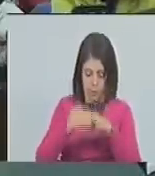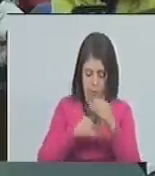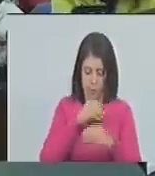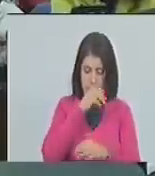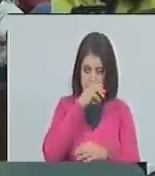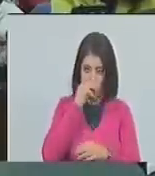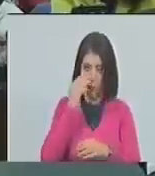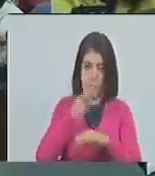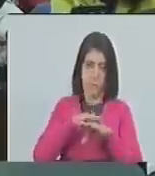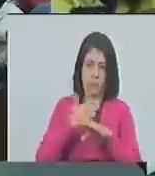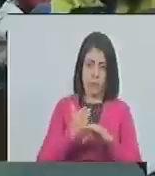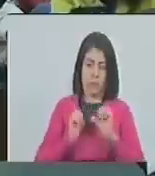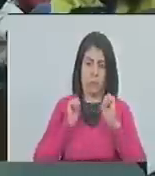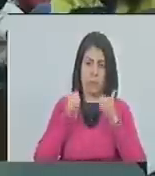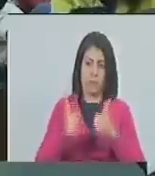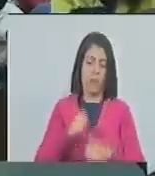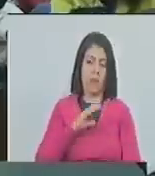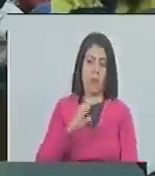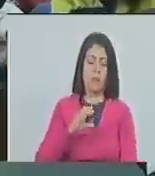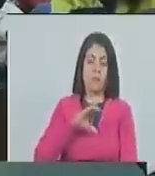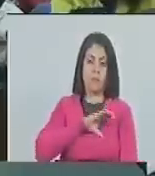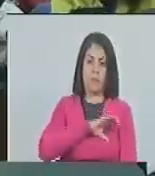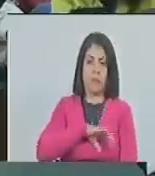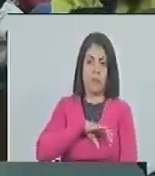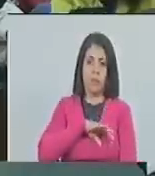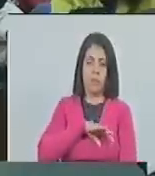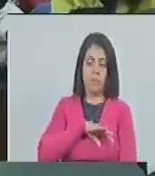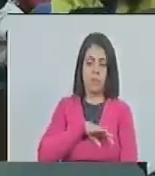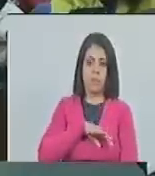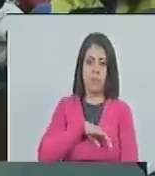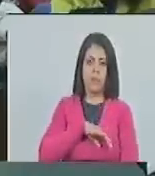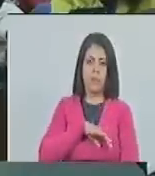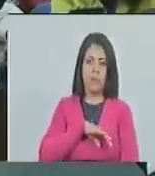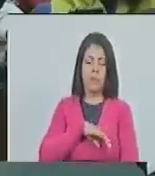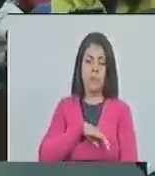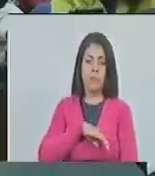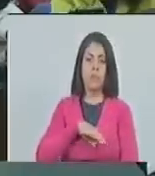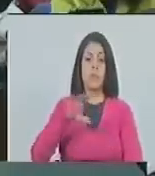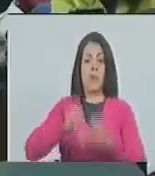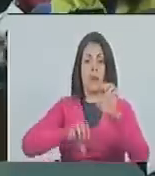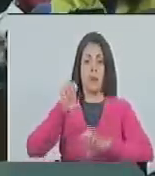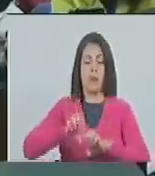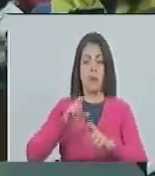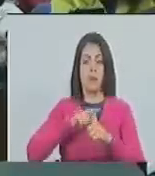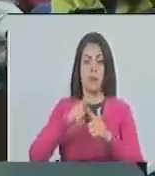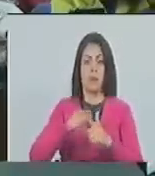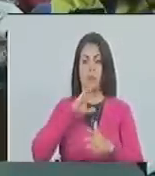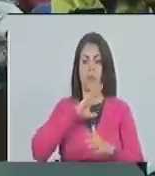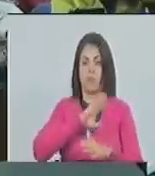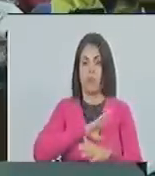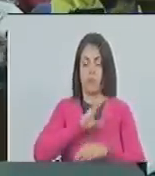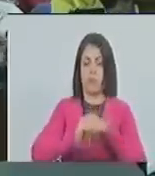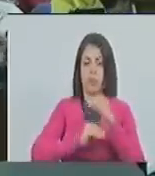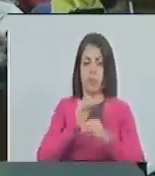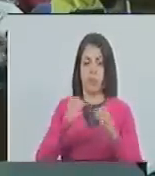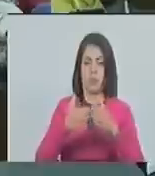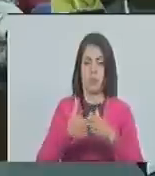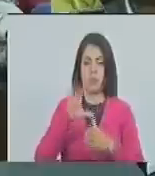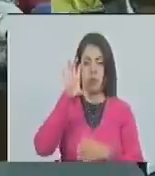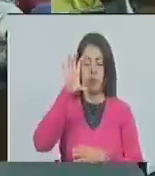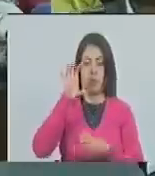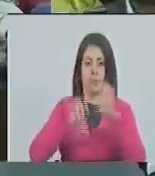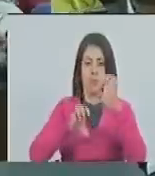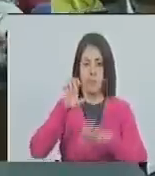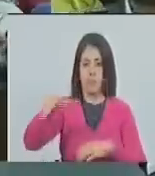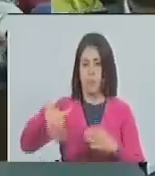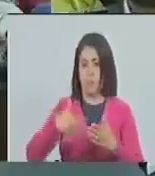todos los mecanismos para activarse el comité de postulaciones electorales y revisar, y esa es la propuesta del Bloque de la Patria, revisar